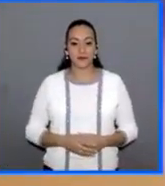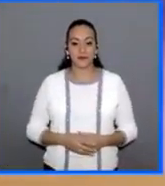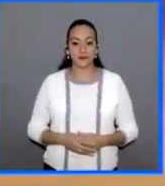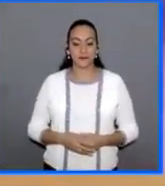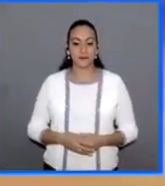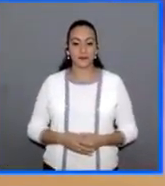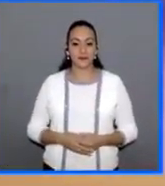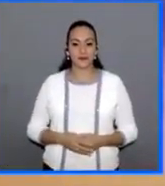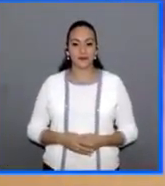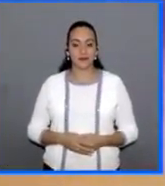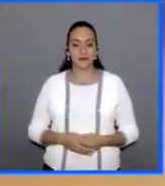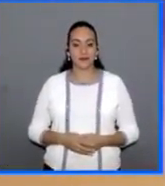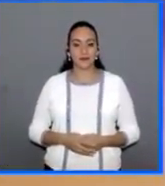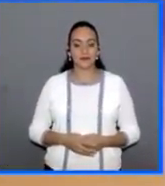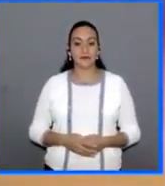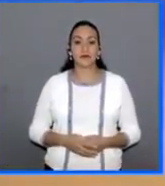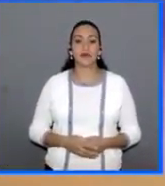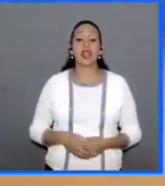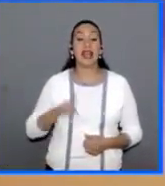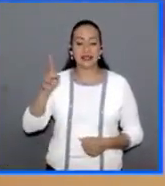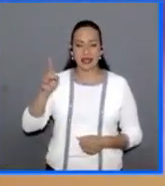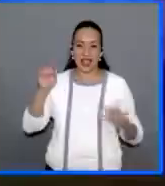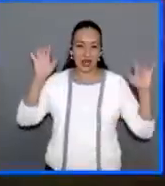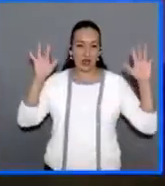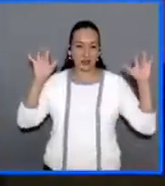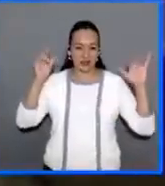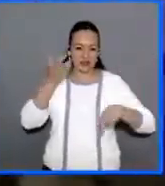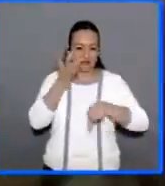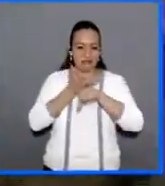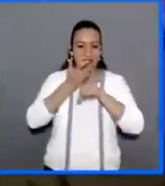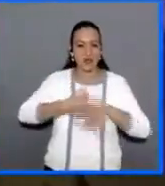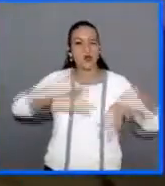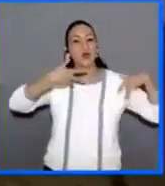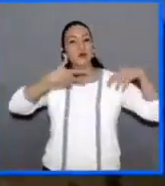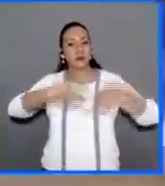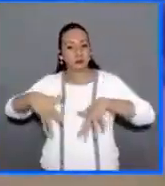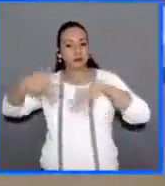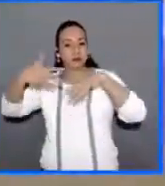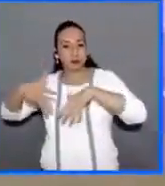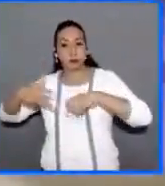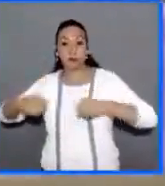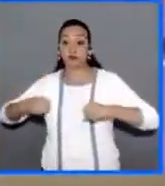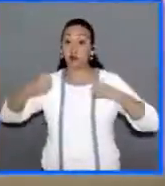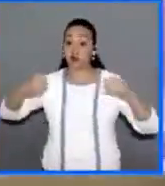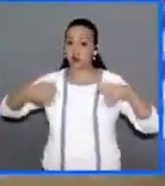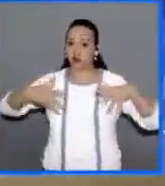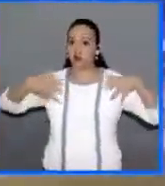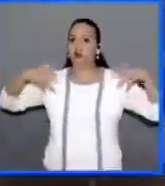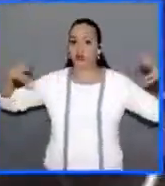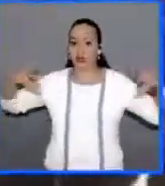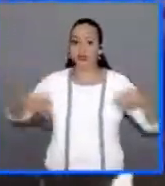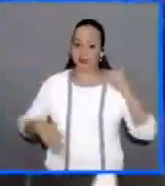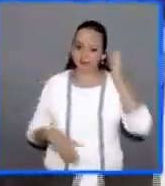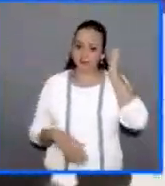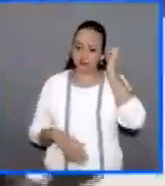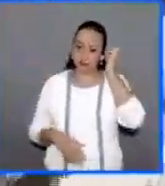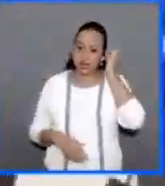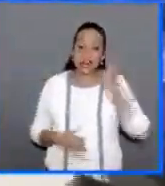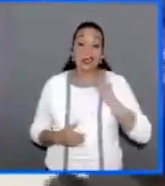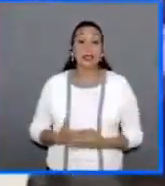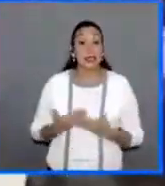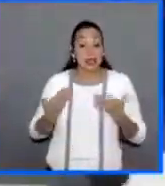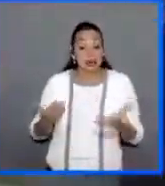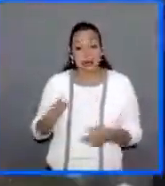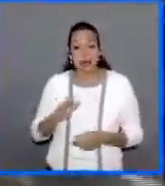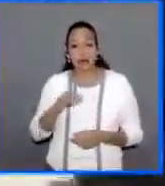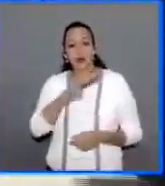Y las protestas en Los Ángeles en contra de las redadas antiinmigrantes se han intensificado en los últimos días, lo que ha generado que al menos